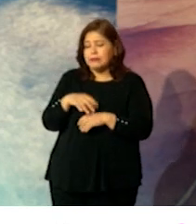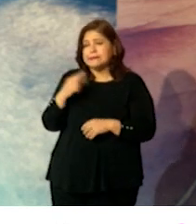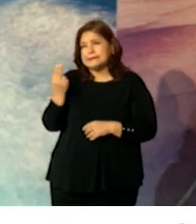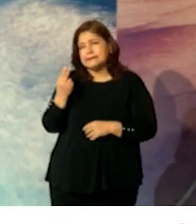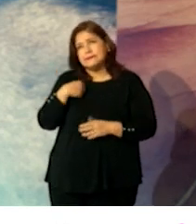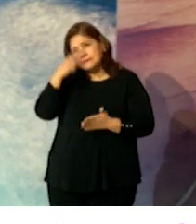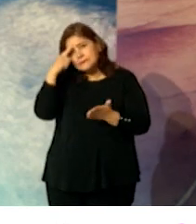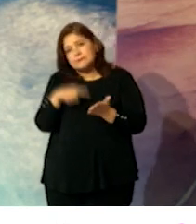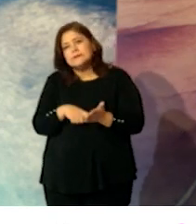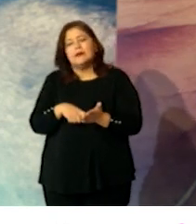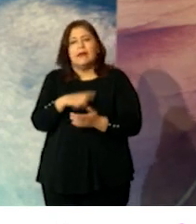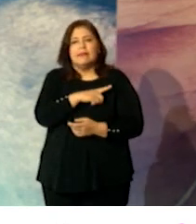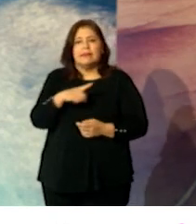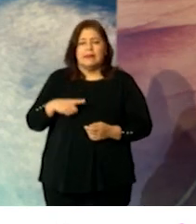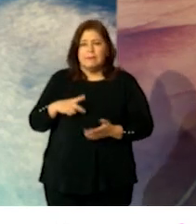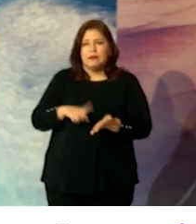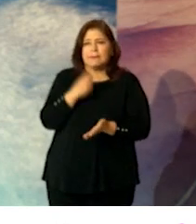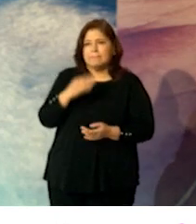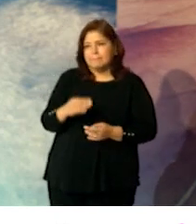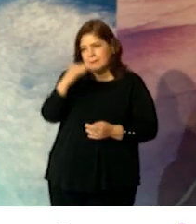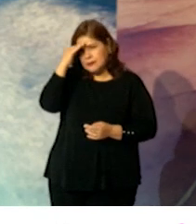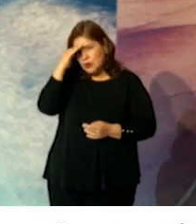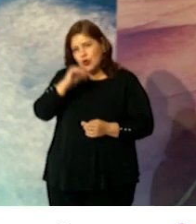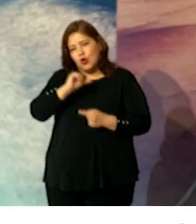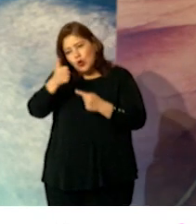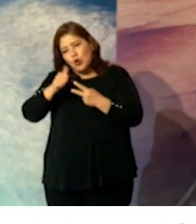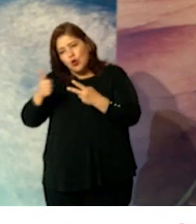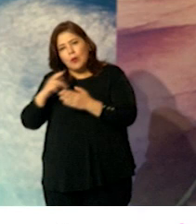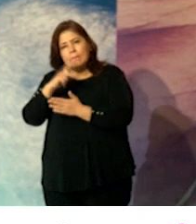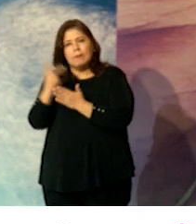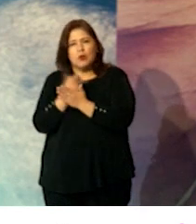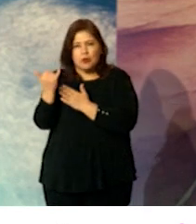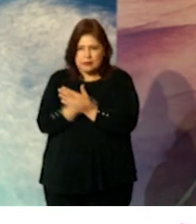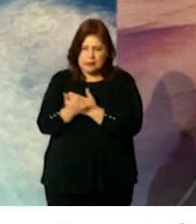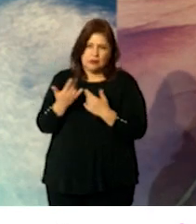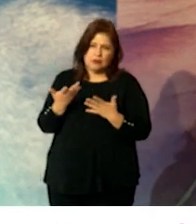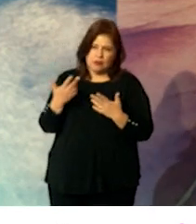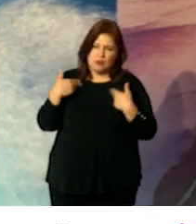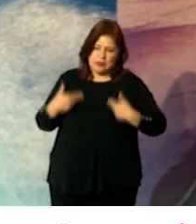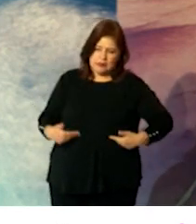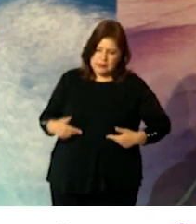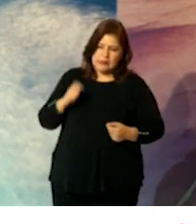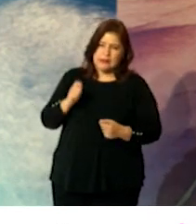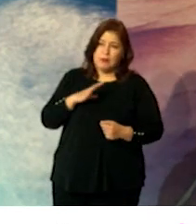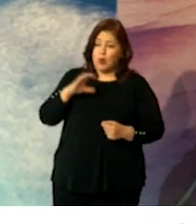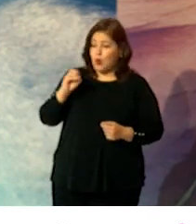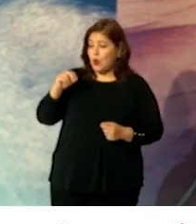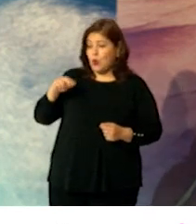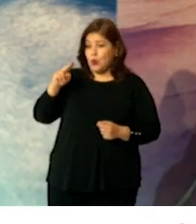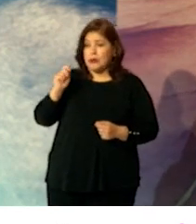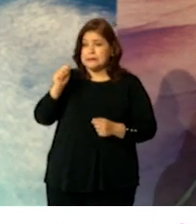hay que volver a pensar, por ejemplo, en otros proyectos de humanidad que se quedaron rezagados. Naciones Unidas